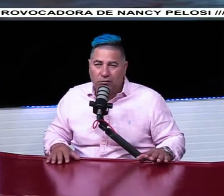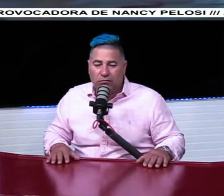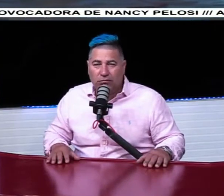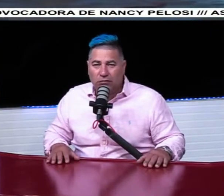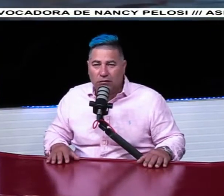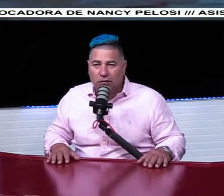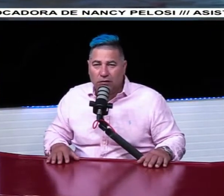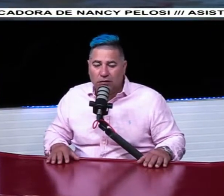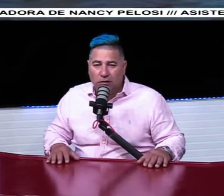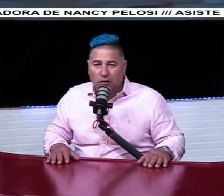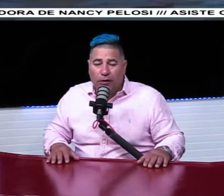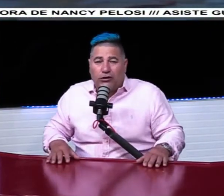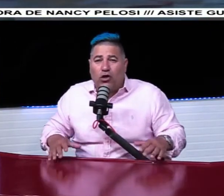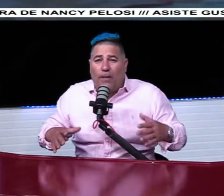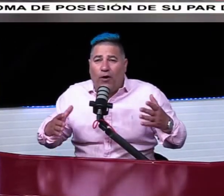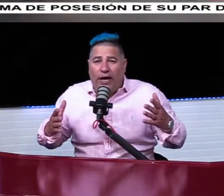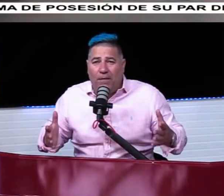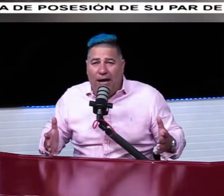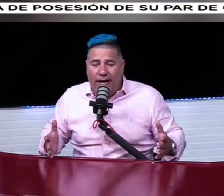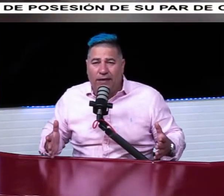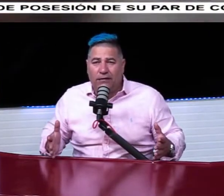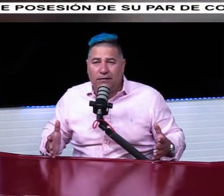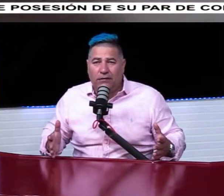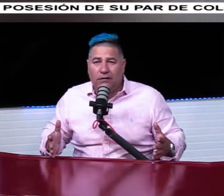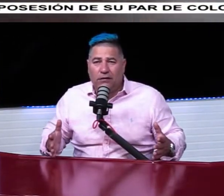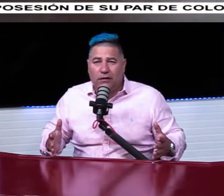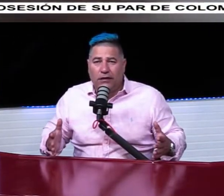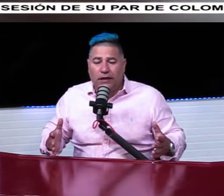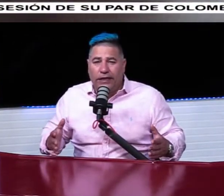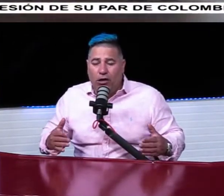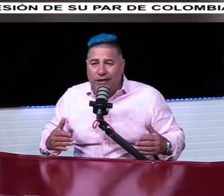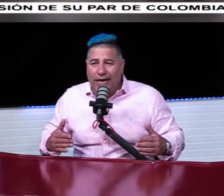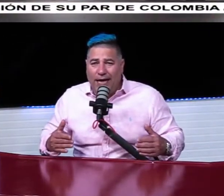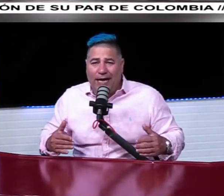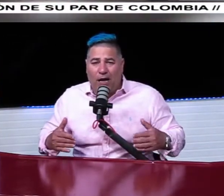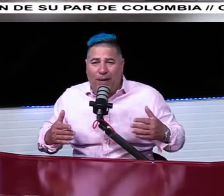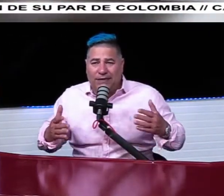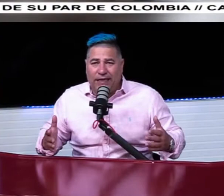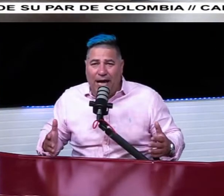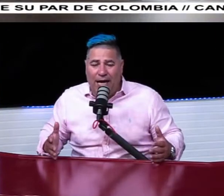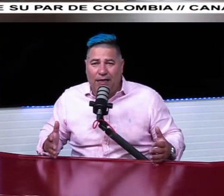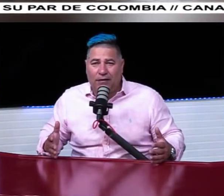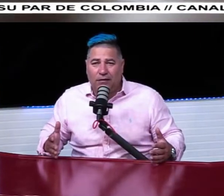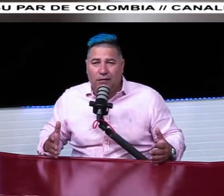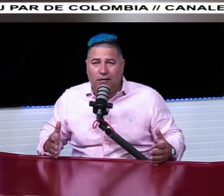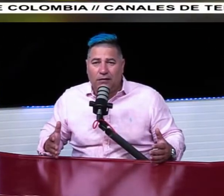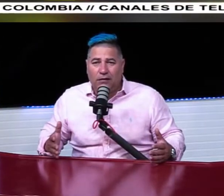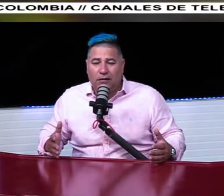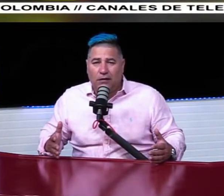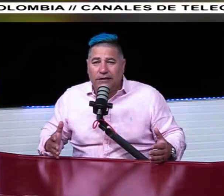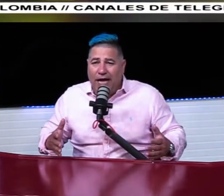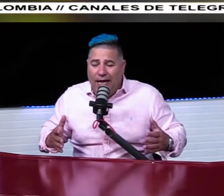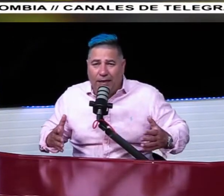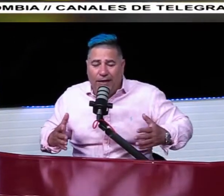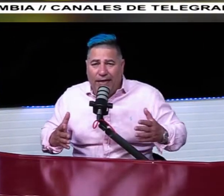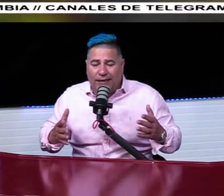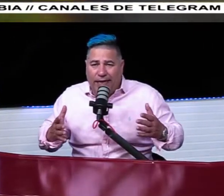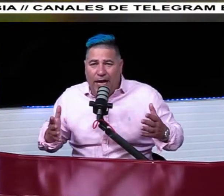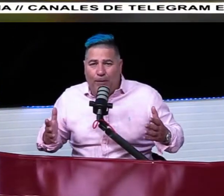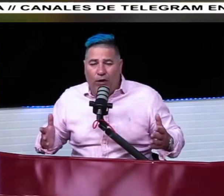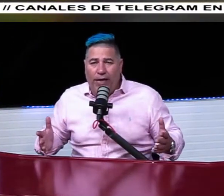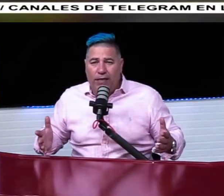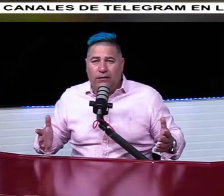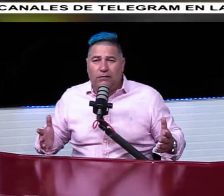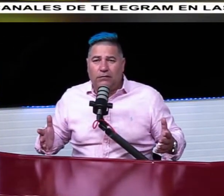Bloqueo. Pero si no pueden más y no tienen la capacidad, ya termina y